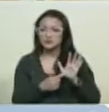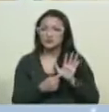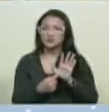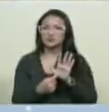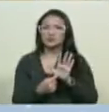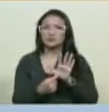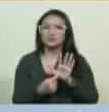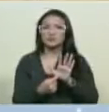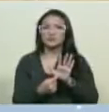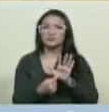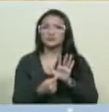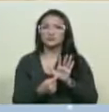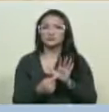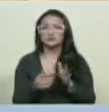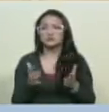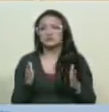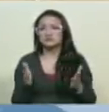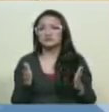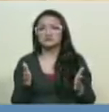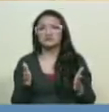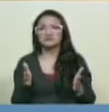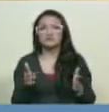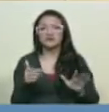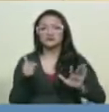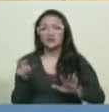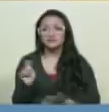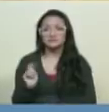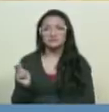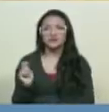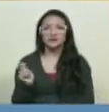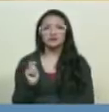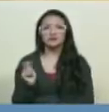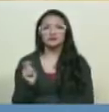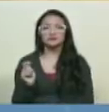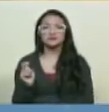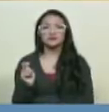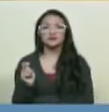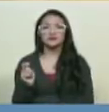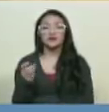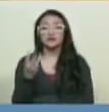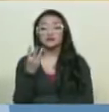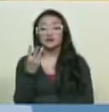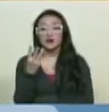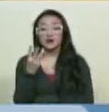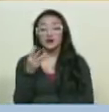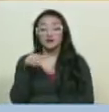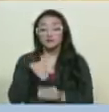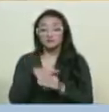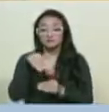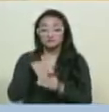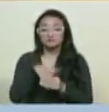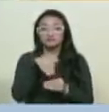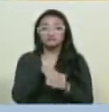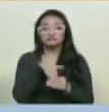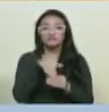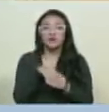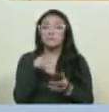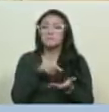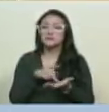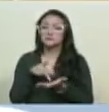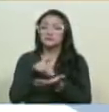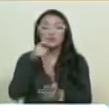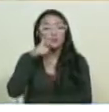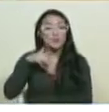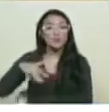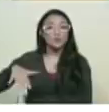en un poco más de 6 meses, 3 elecciones con participación del